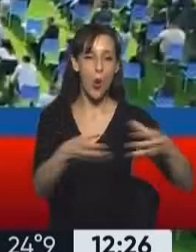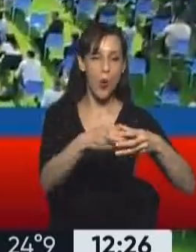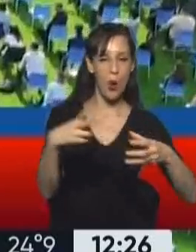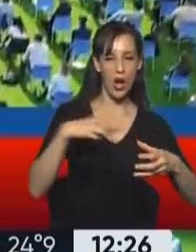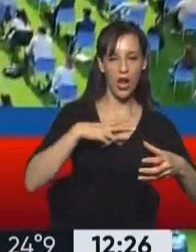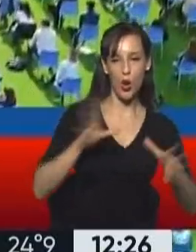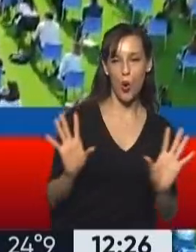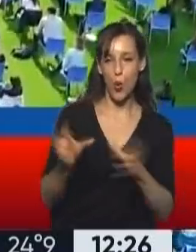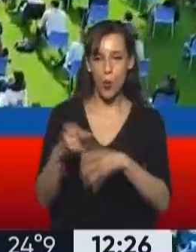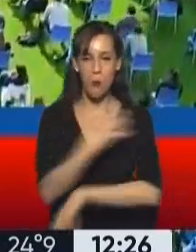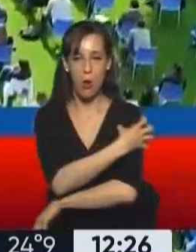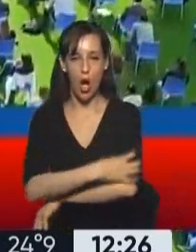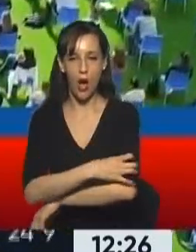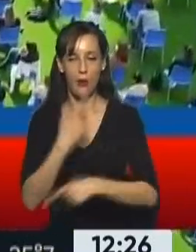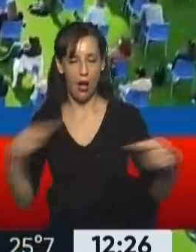Trabajamos,